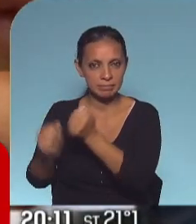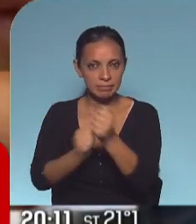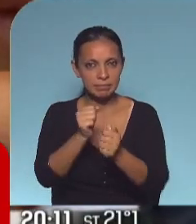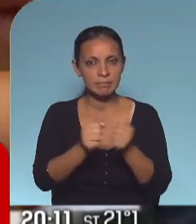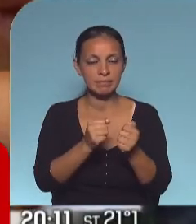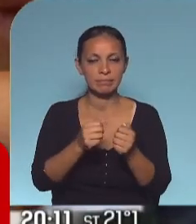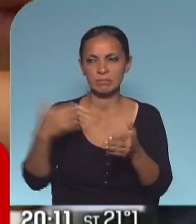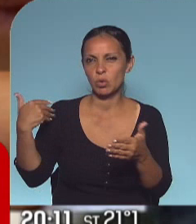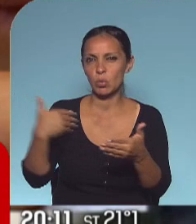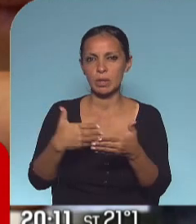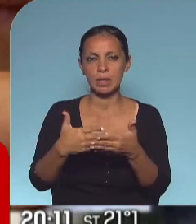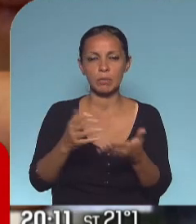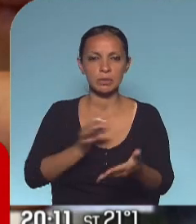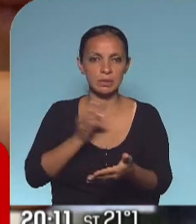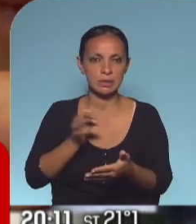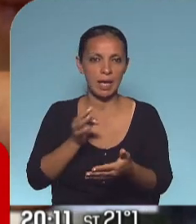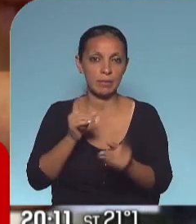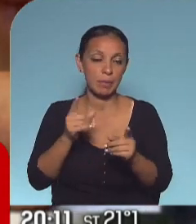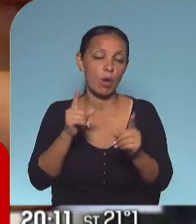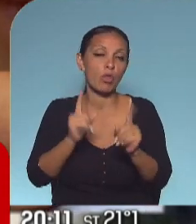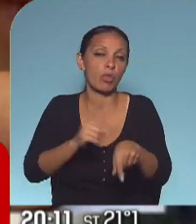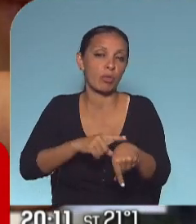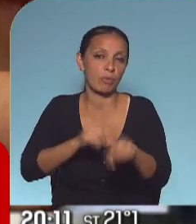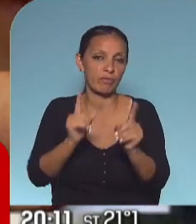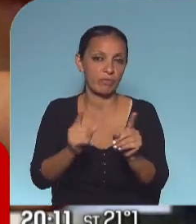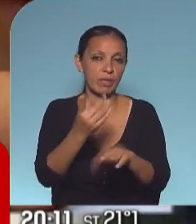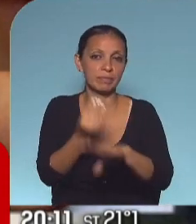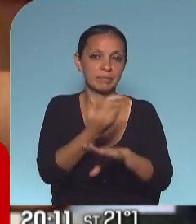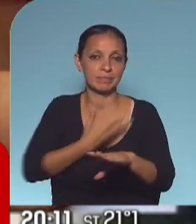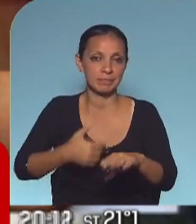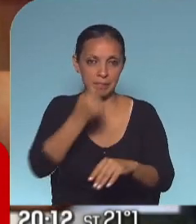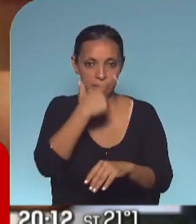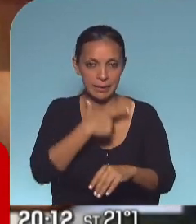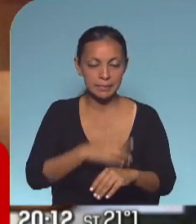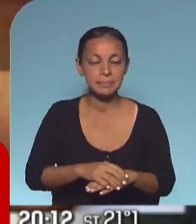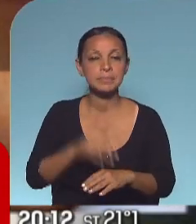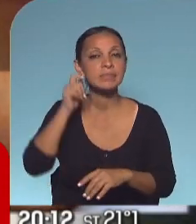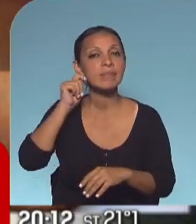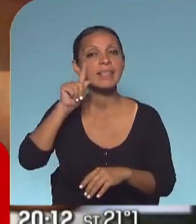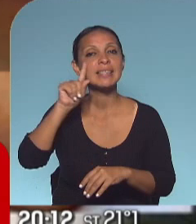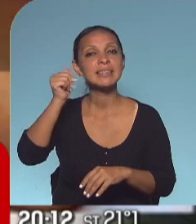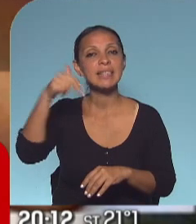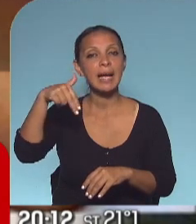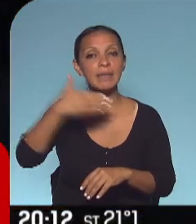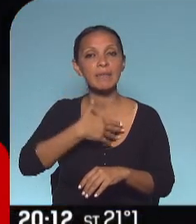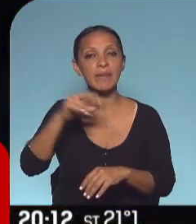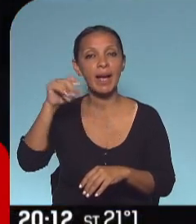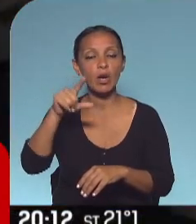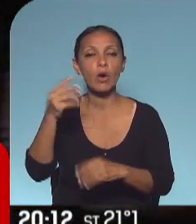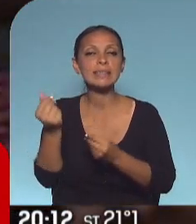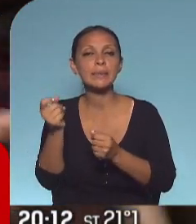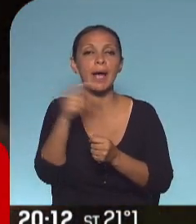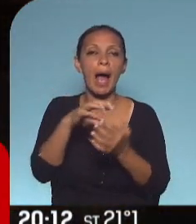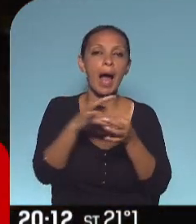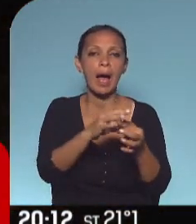los últimos años justamente de la presidencia de Mauricio. Gianfranco le sirve a Mauricio como testaferro